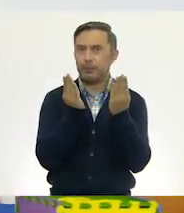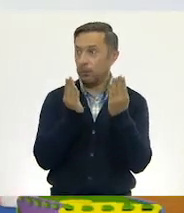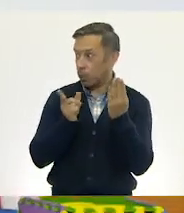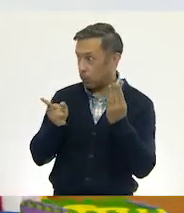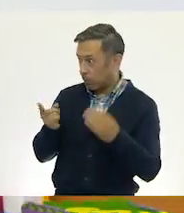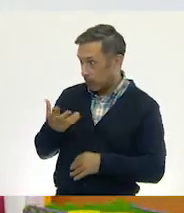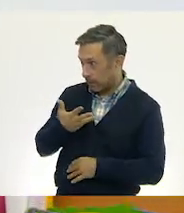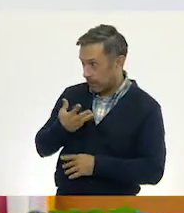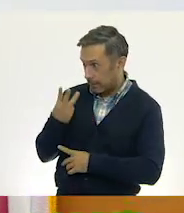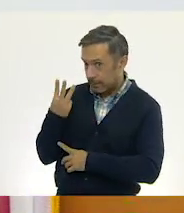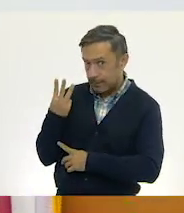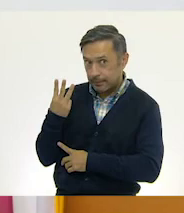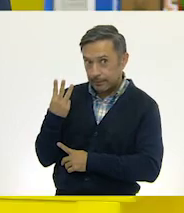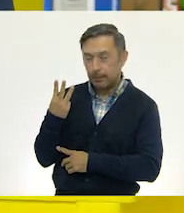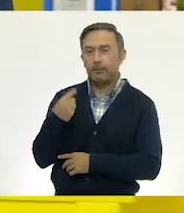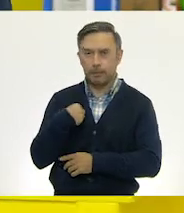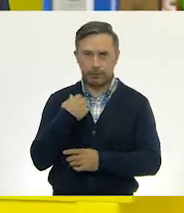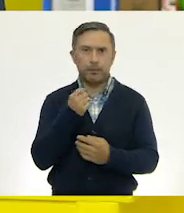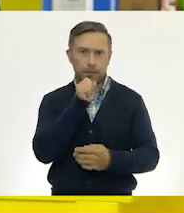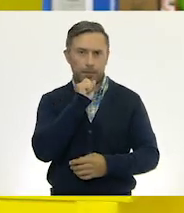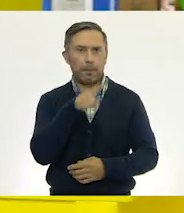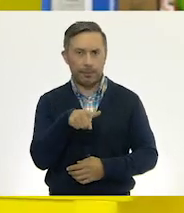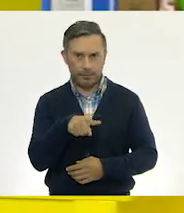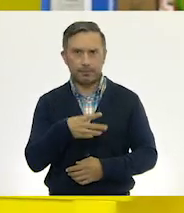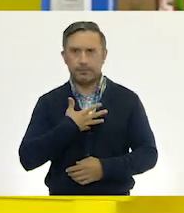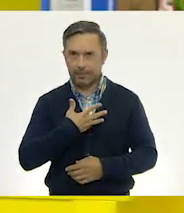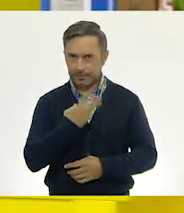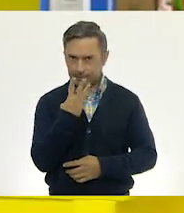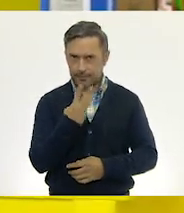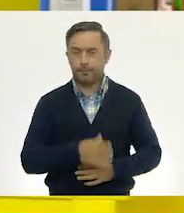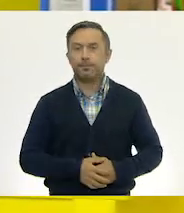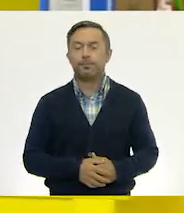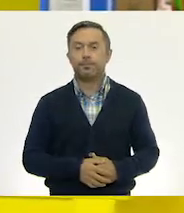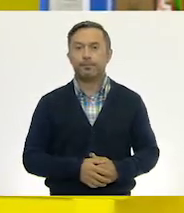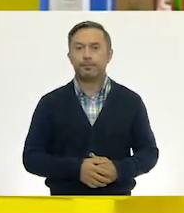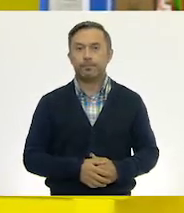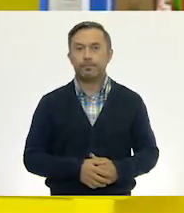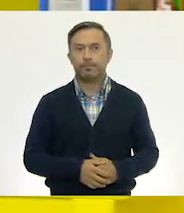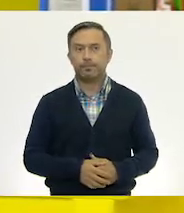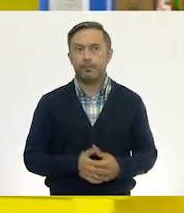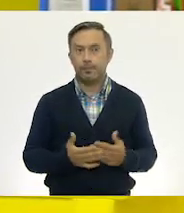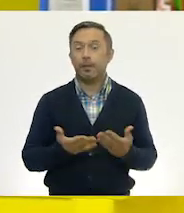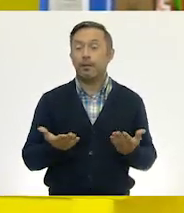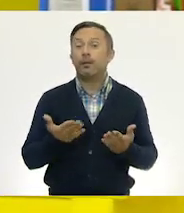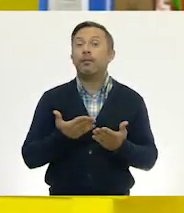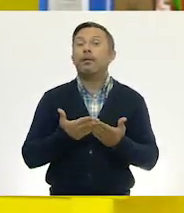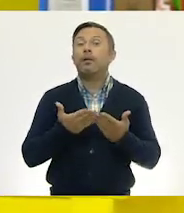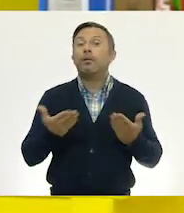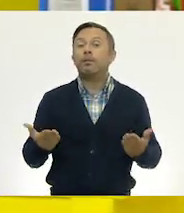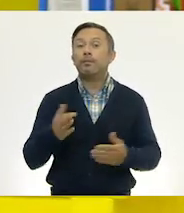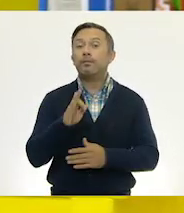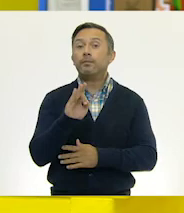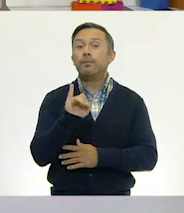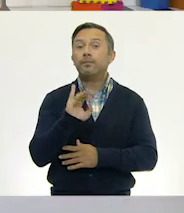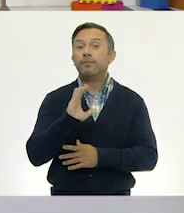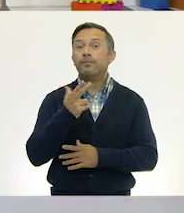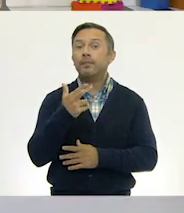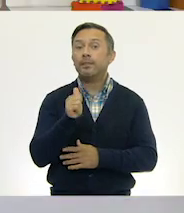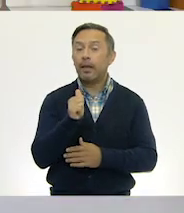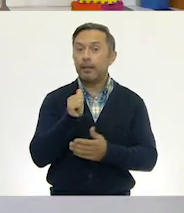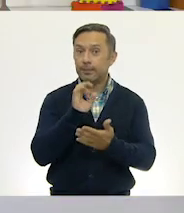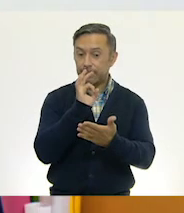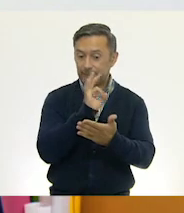tres tarjetas? También ya tengo mis tres tarjetas. Okay. Entonces vamos a tratar de representar con fichas